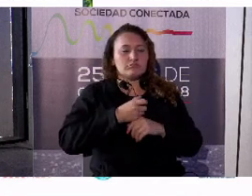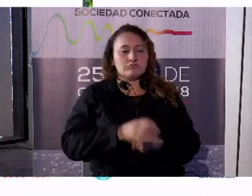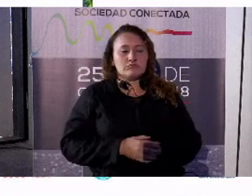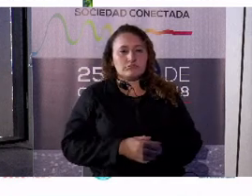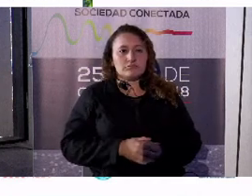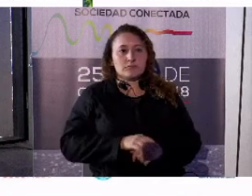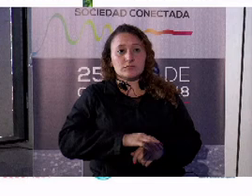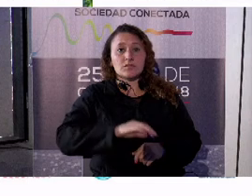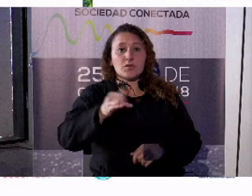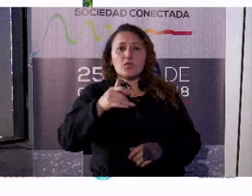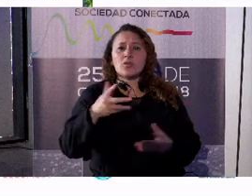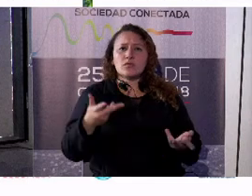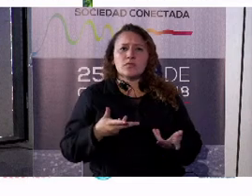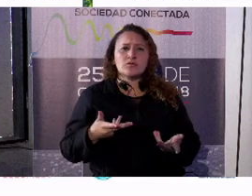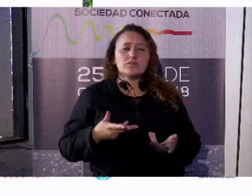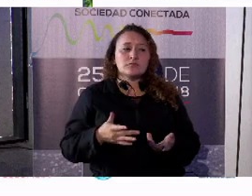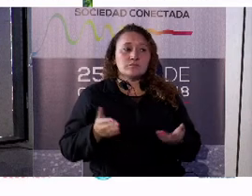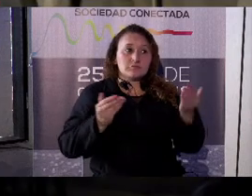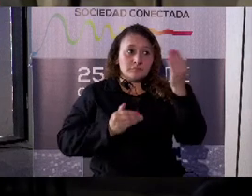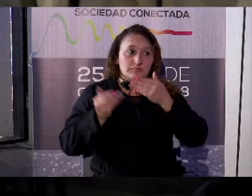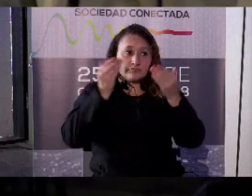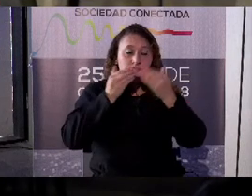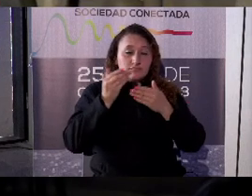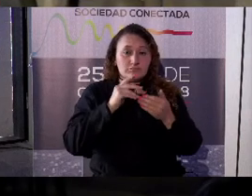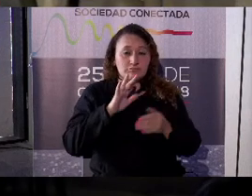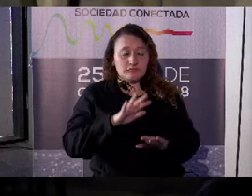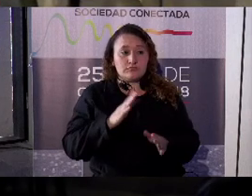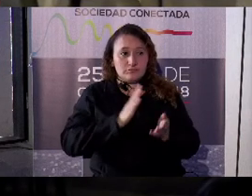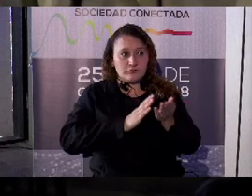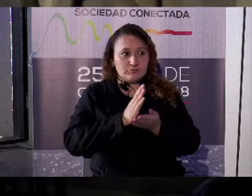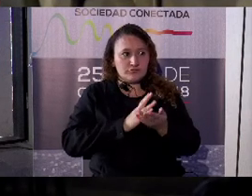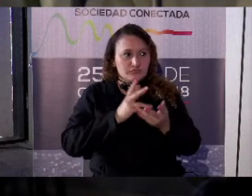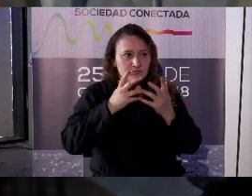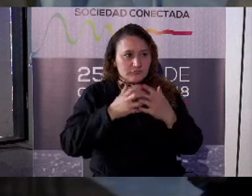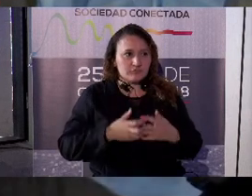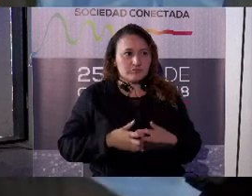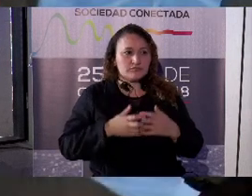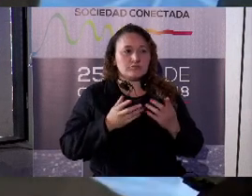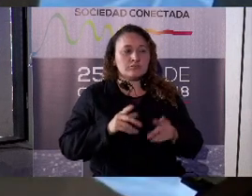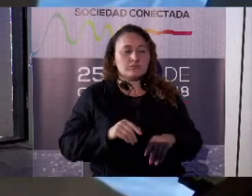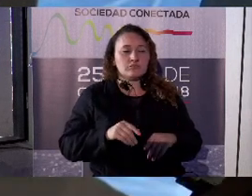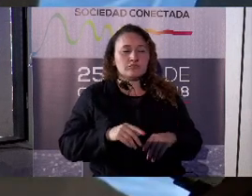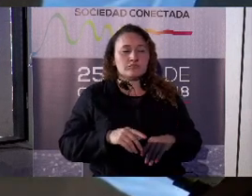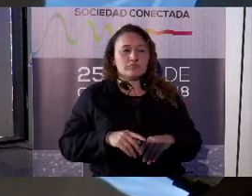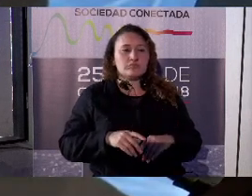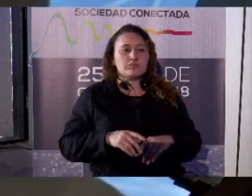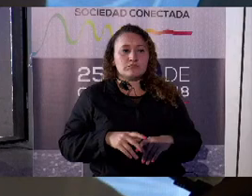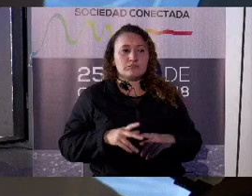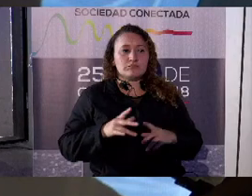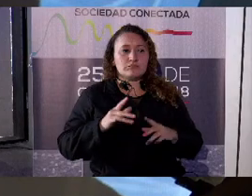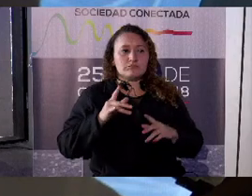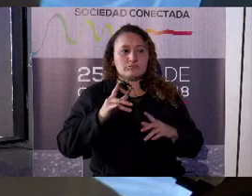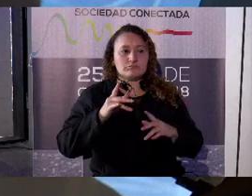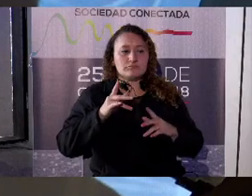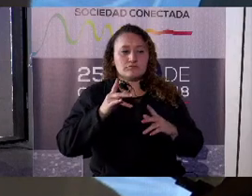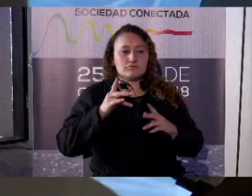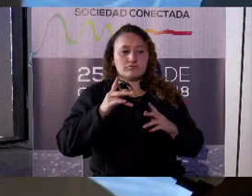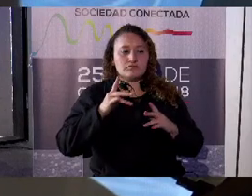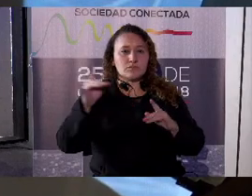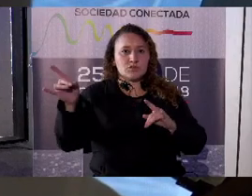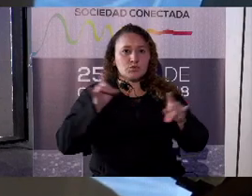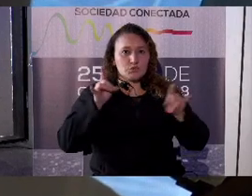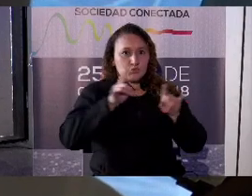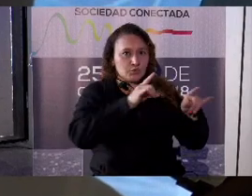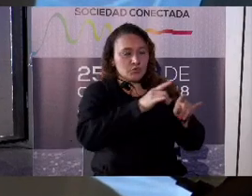en donde la analítica está al servicio de las empresas y de su produc tividad donde tenemos sensores en diferentes